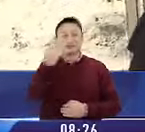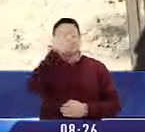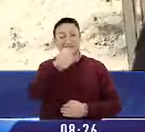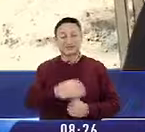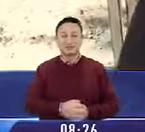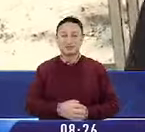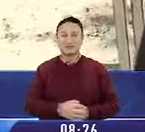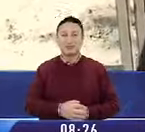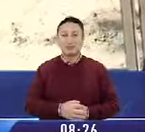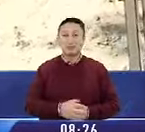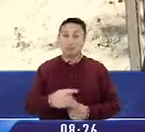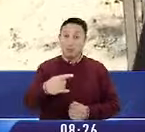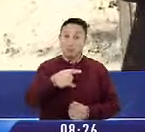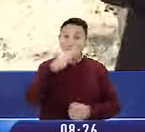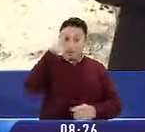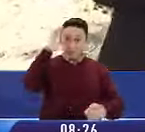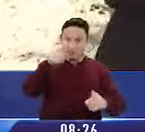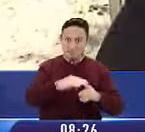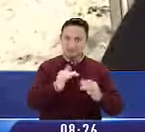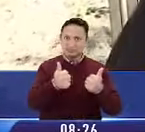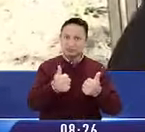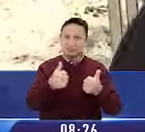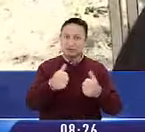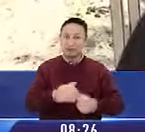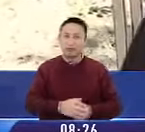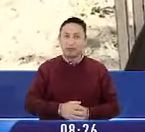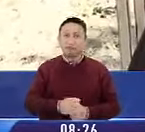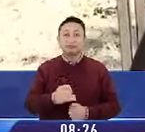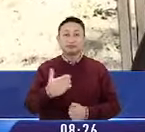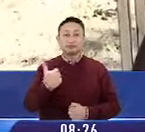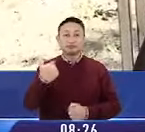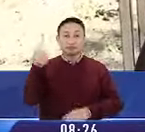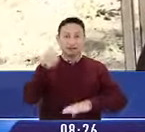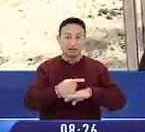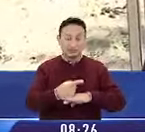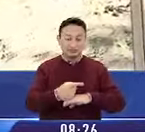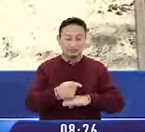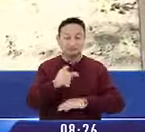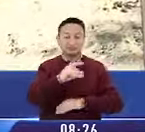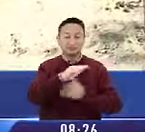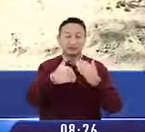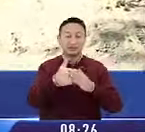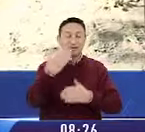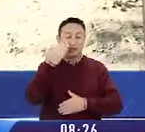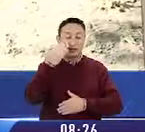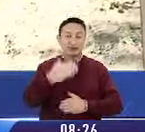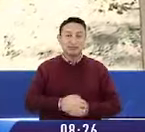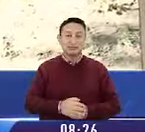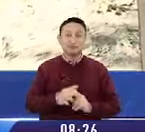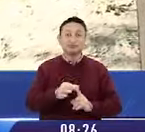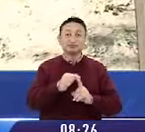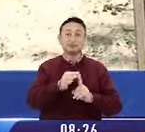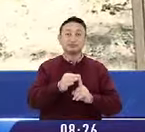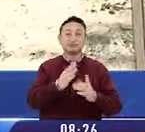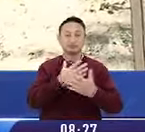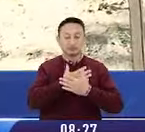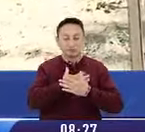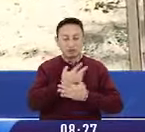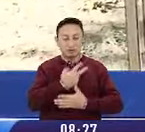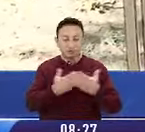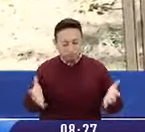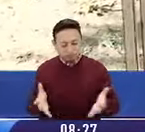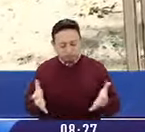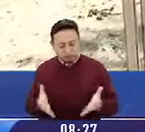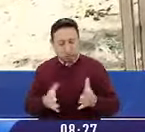Miren ese lindo mensaje que nos envían desde acá. Un feliz Día de la Madre a todas las madres del mundo, en especial las que sacan a sus hijos